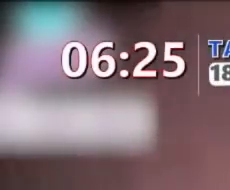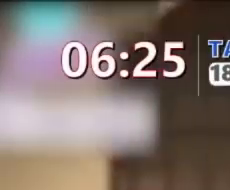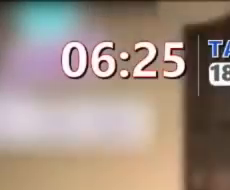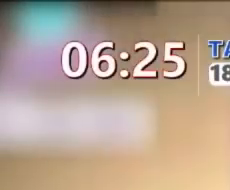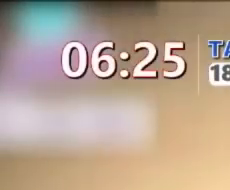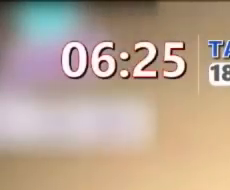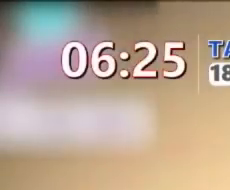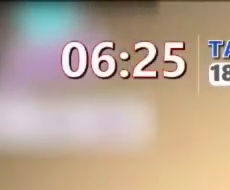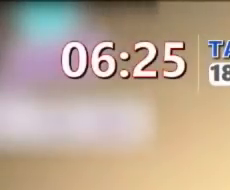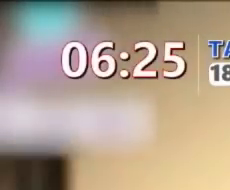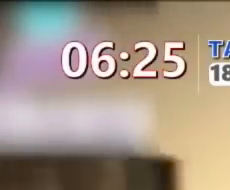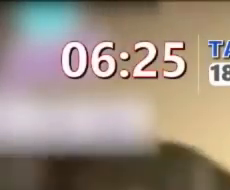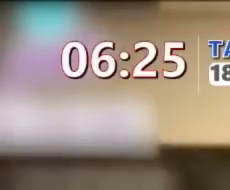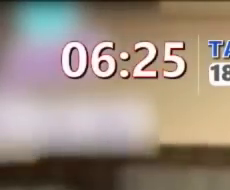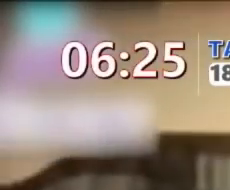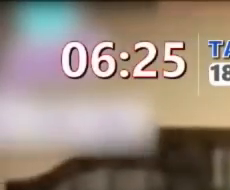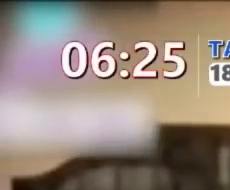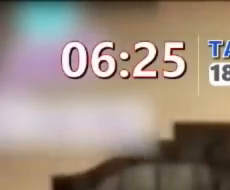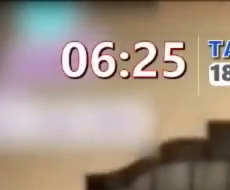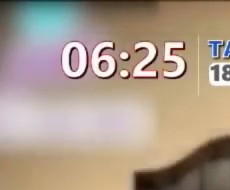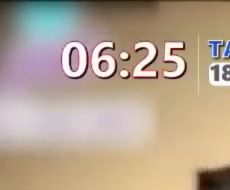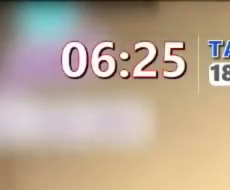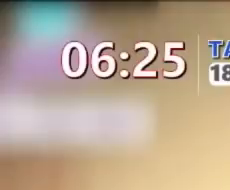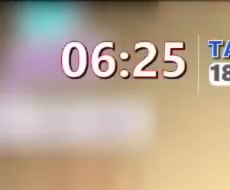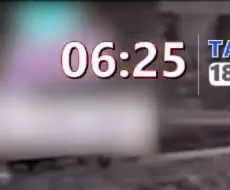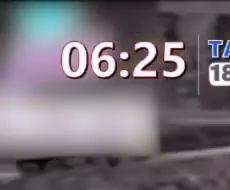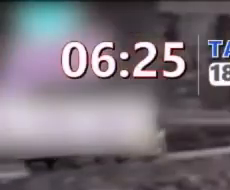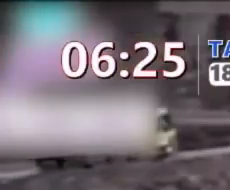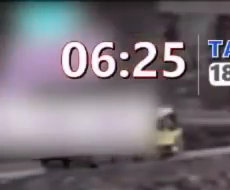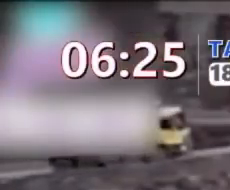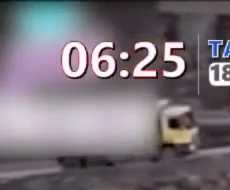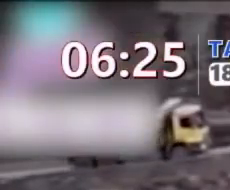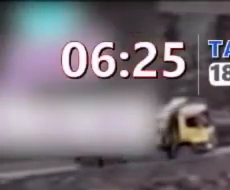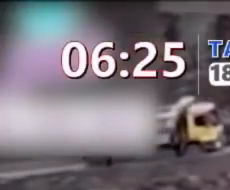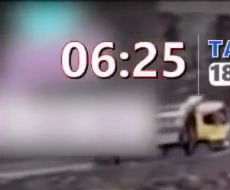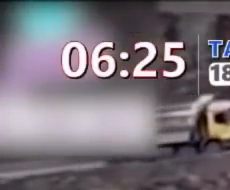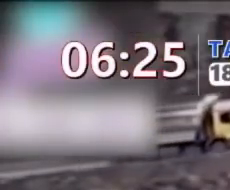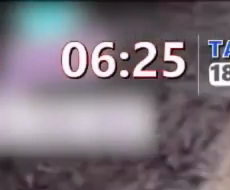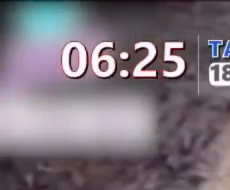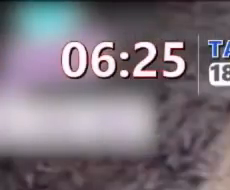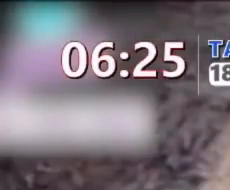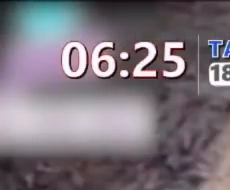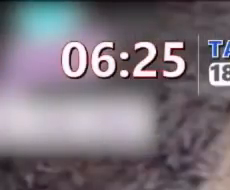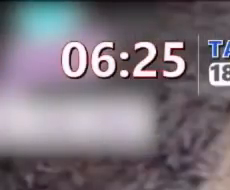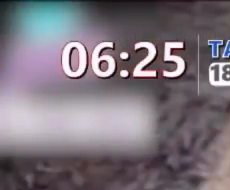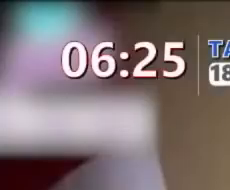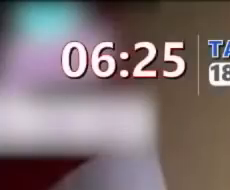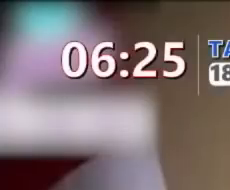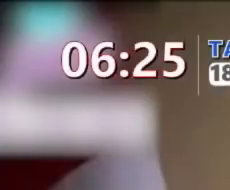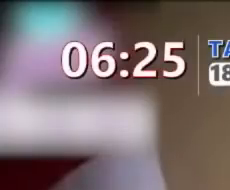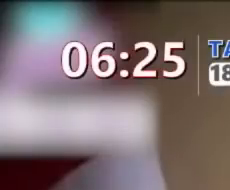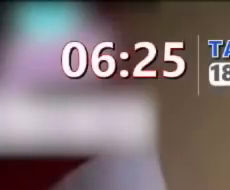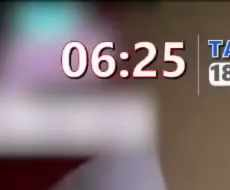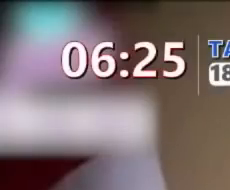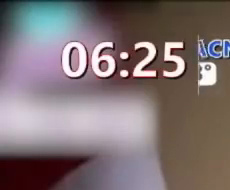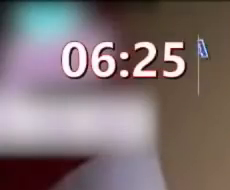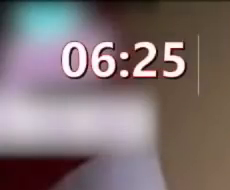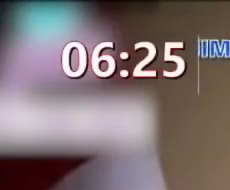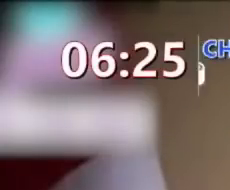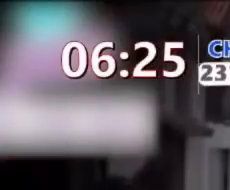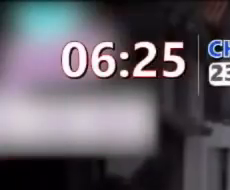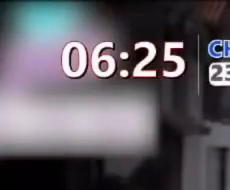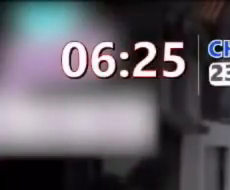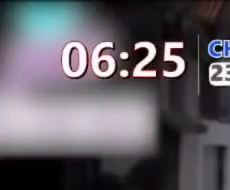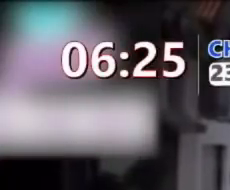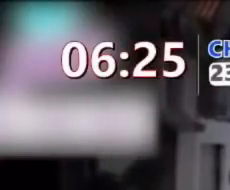el sentenciado por corrupción a tomar control del ministerio más importante en la economía del país, el dueño de